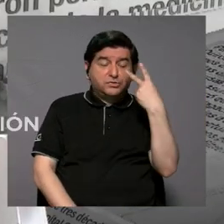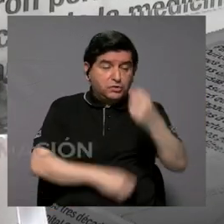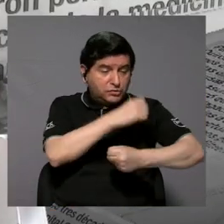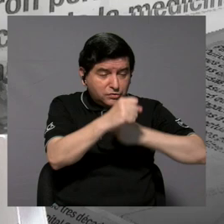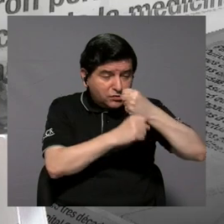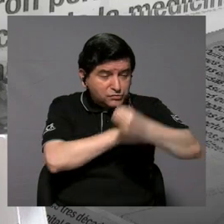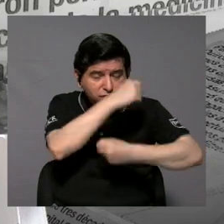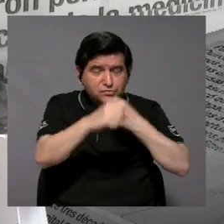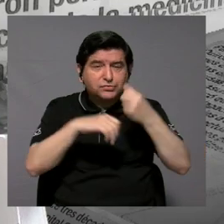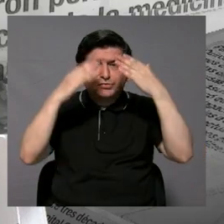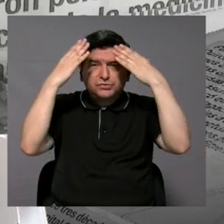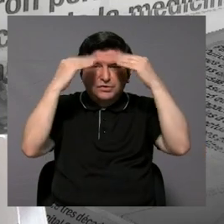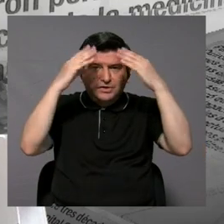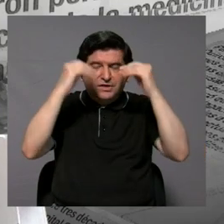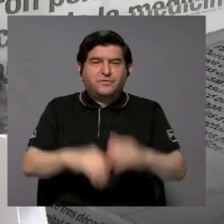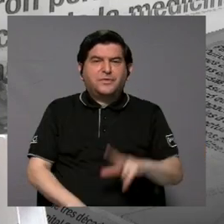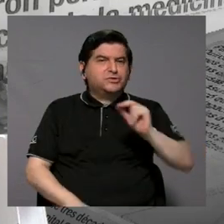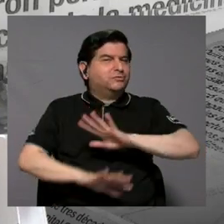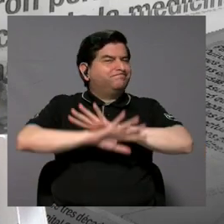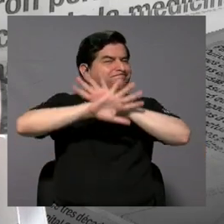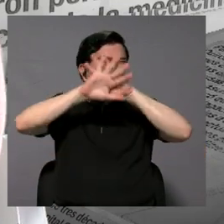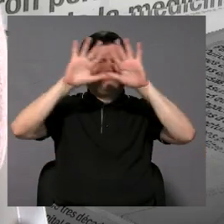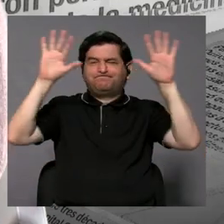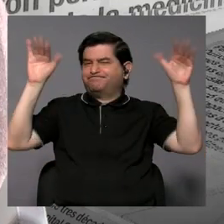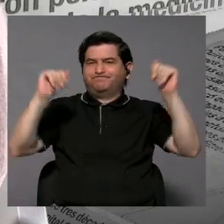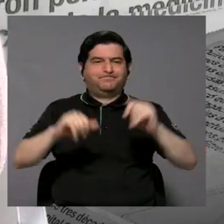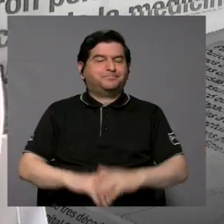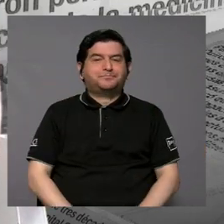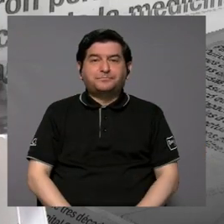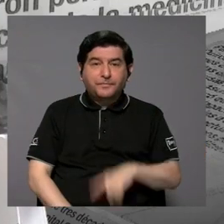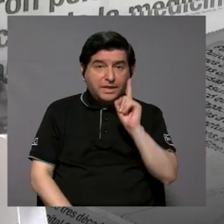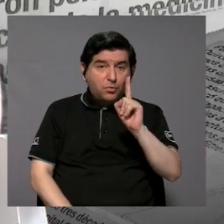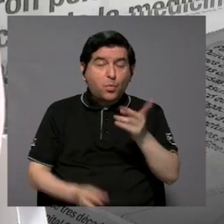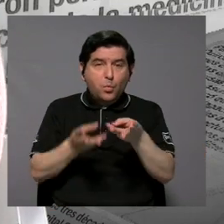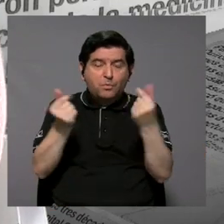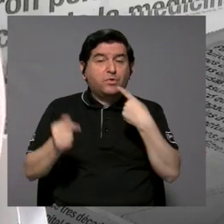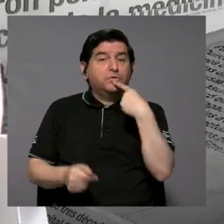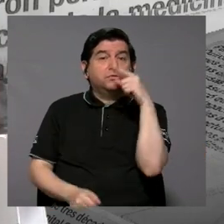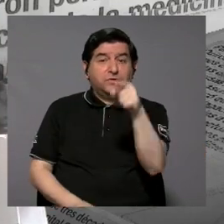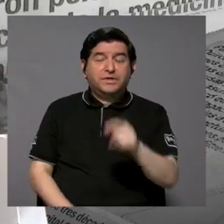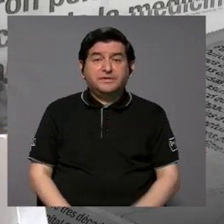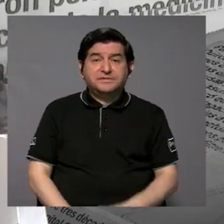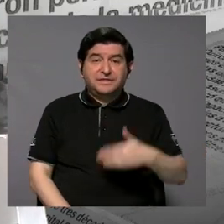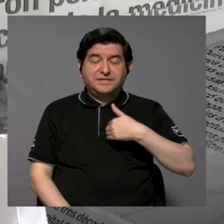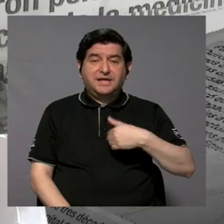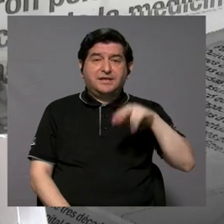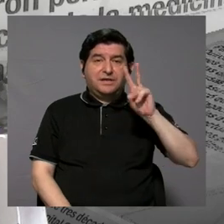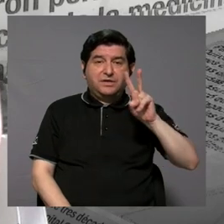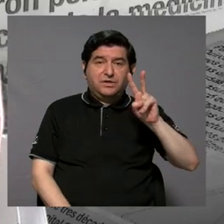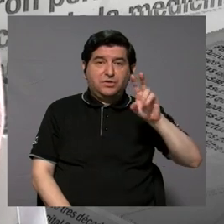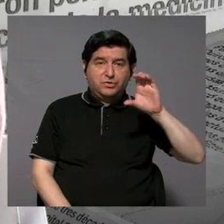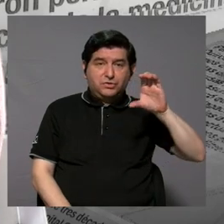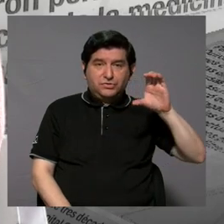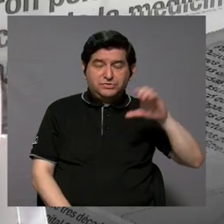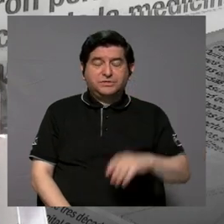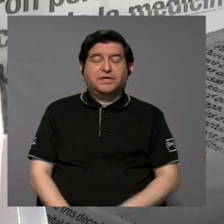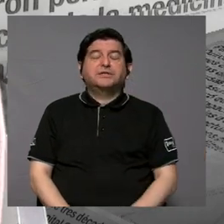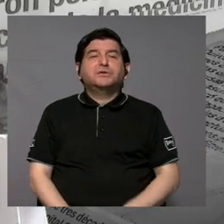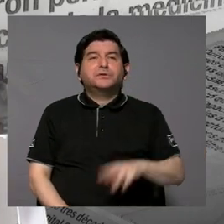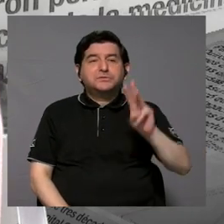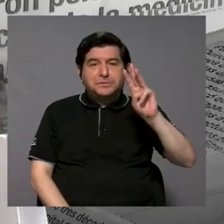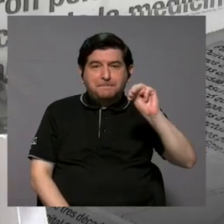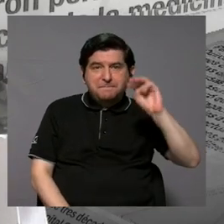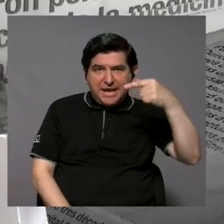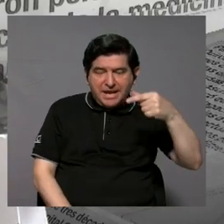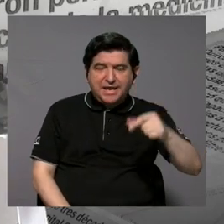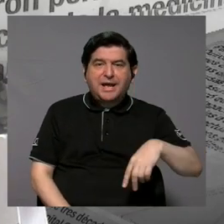años es que la información no está tan clara. Entonces, si a usted un productor le dice que tiene 200 miligramos de sodio, ok, y